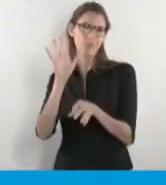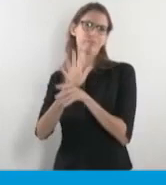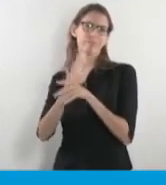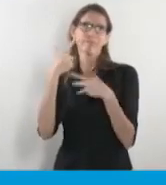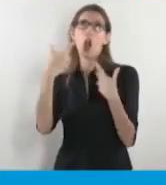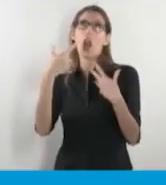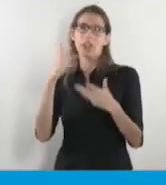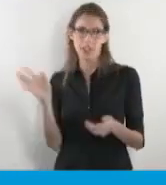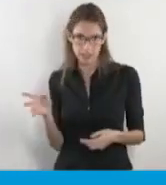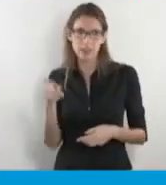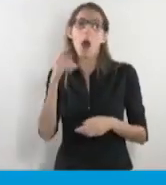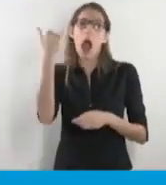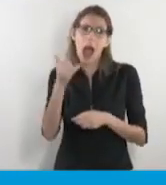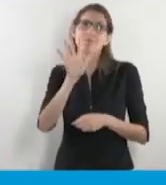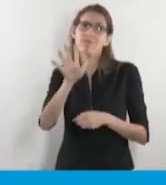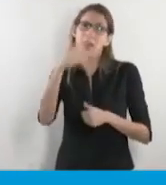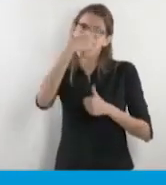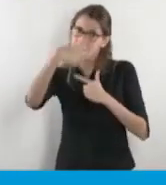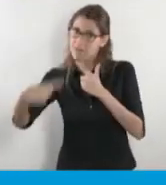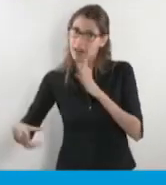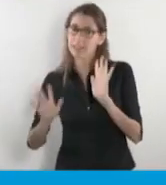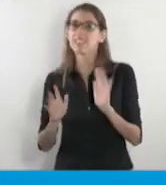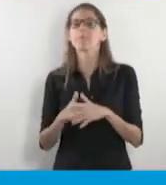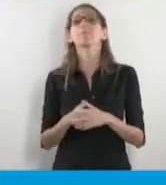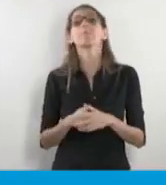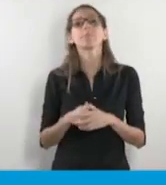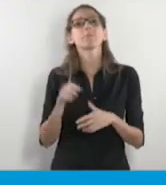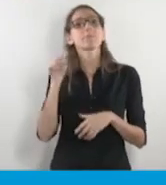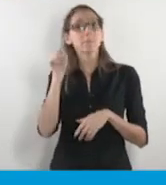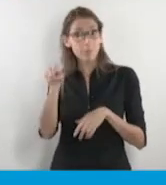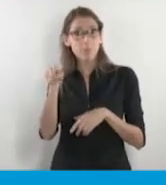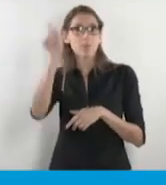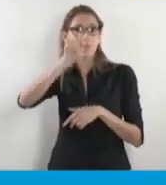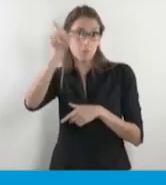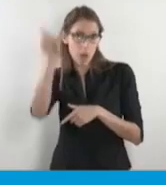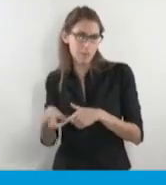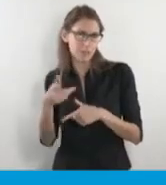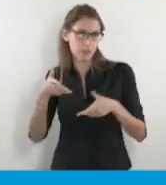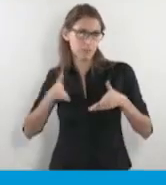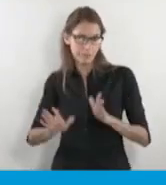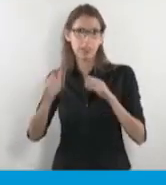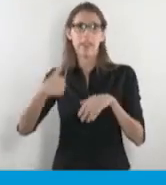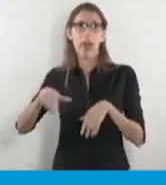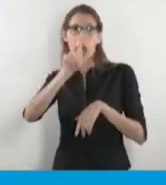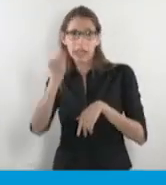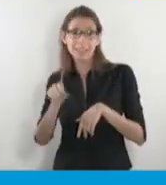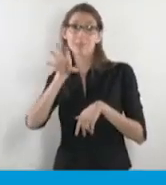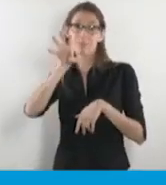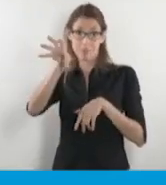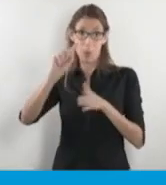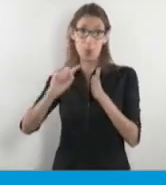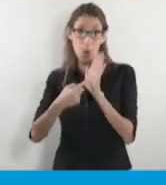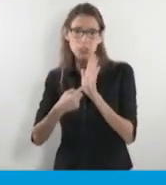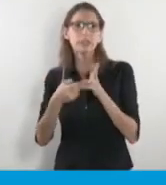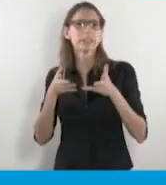tuvo varios más y realmente es un escritor argentino un bonaerense no nació